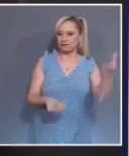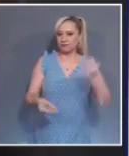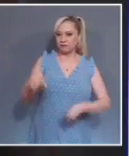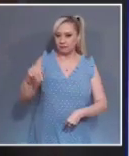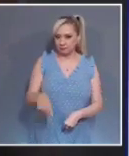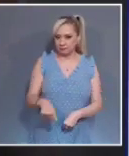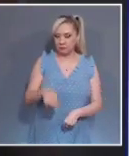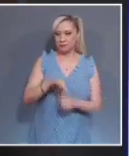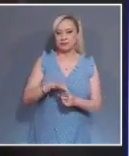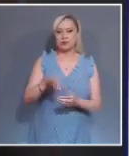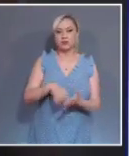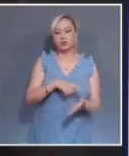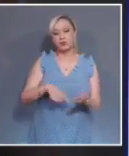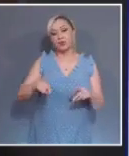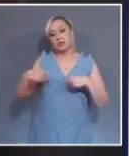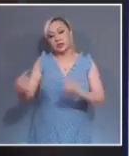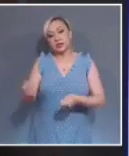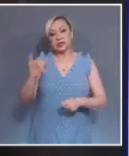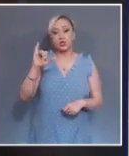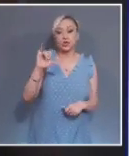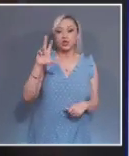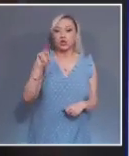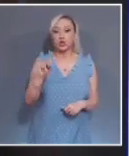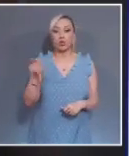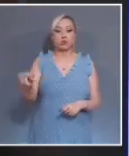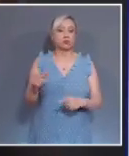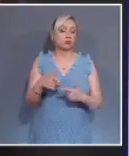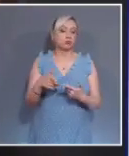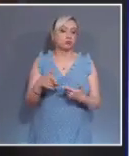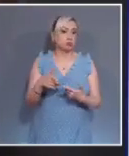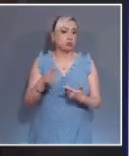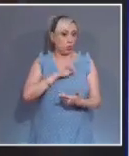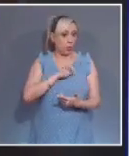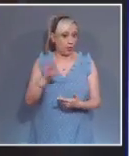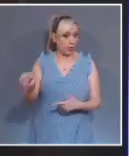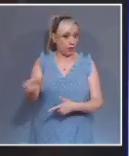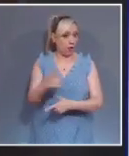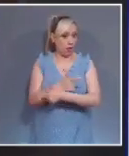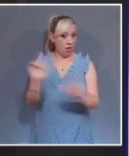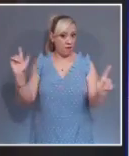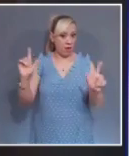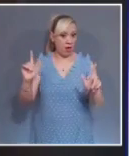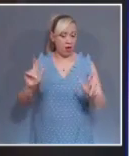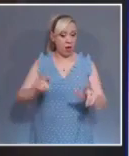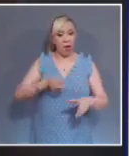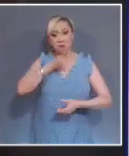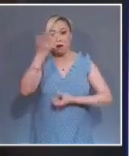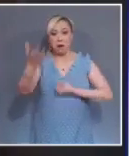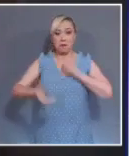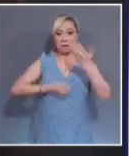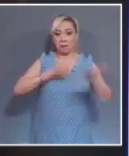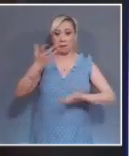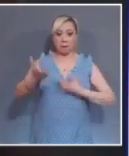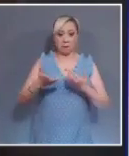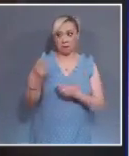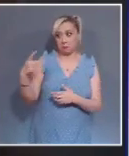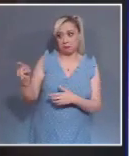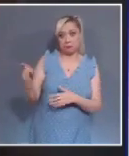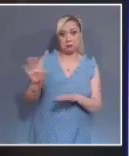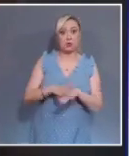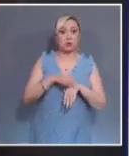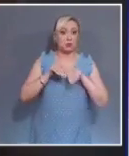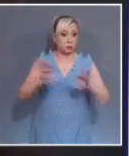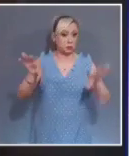no la presunción de libertad de expresión de quienes realizaron las publicaciones o si por